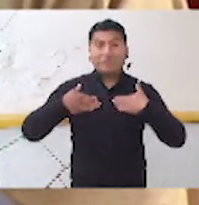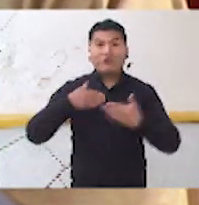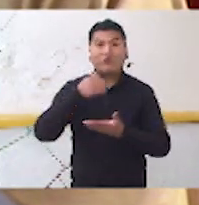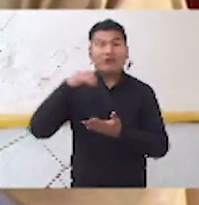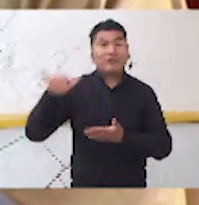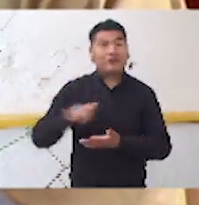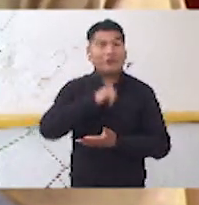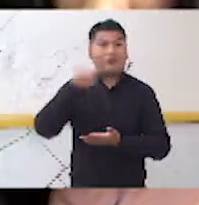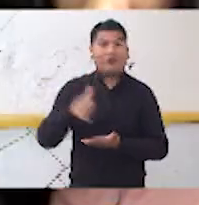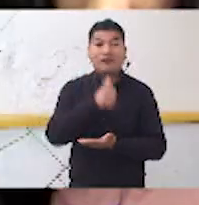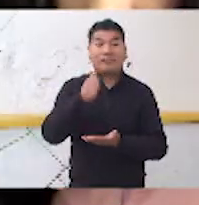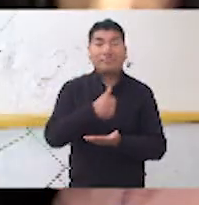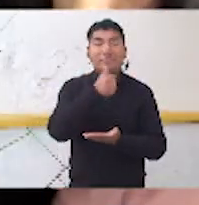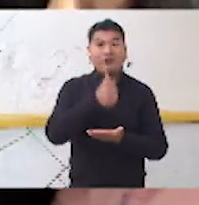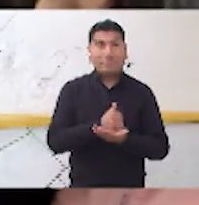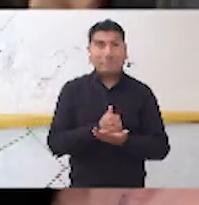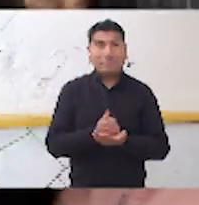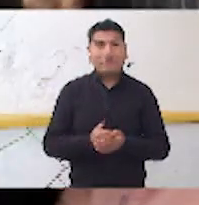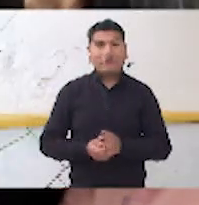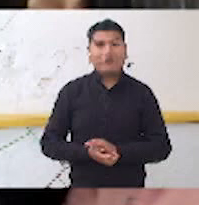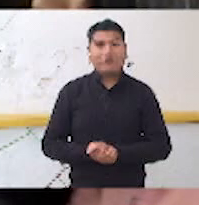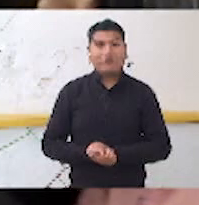vida eterna. Amén. Amén.